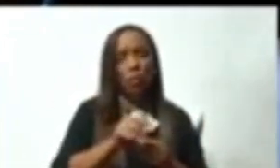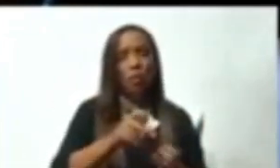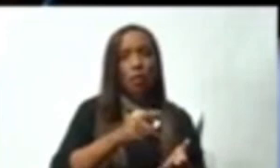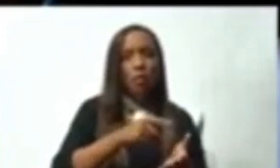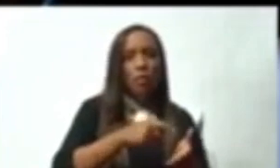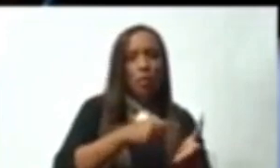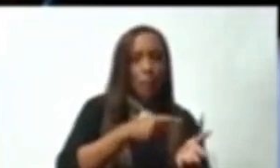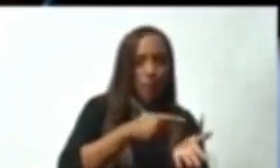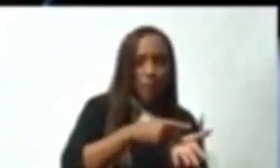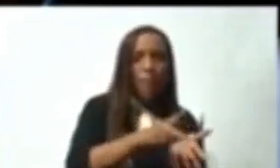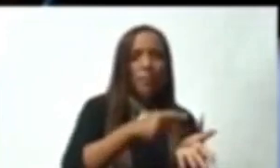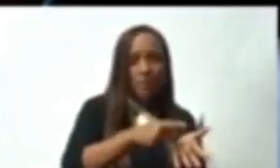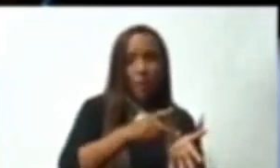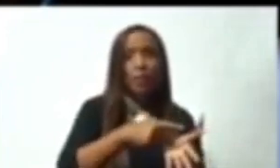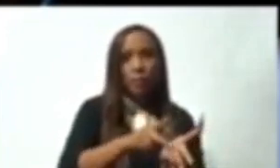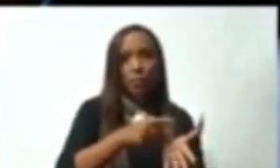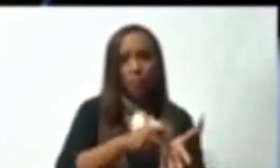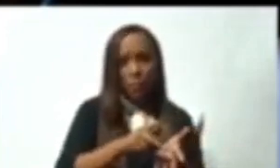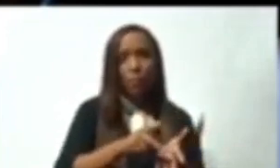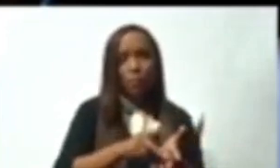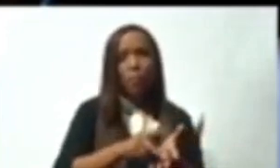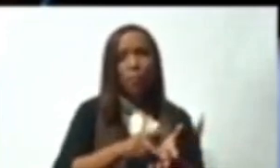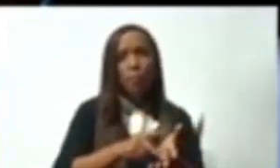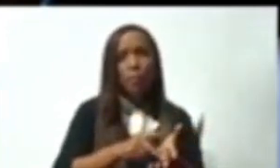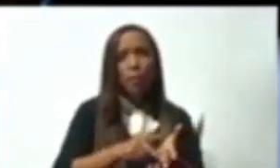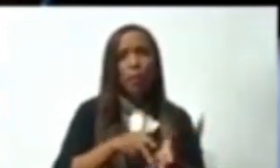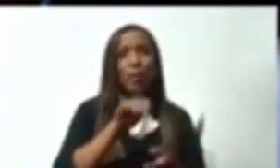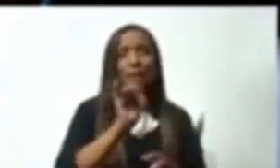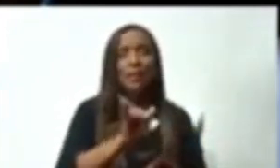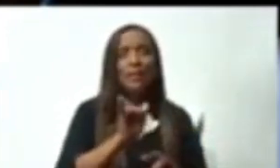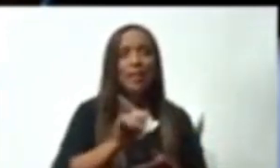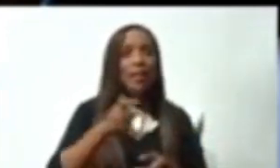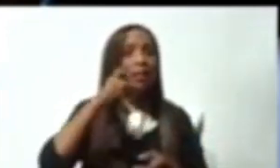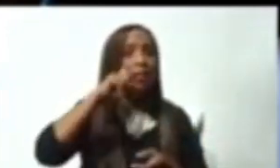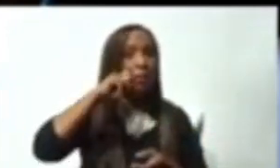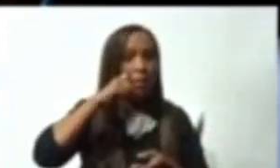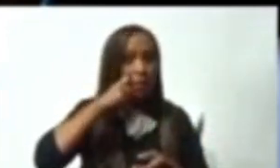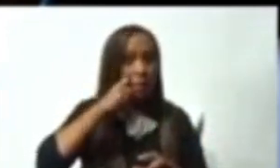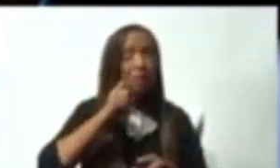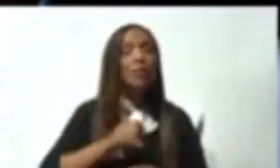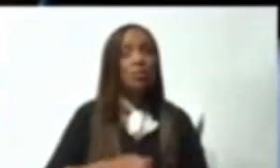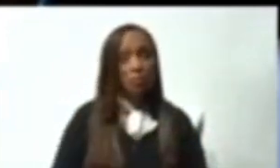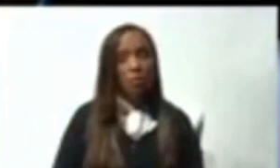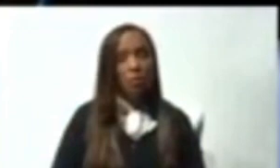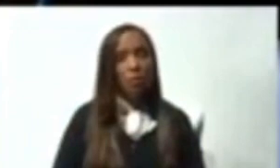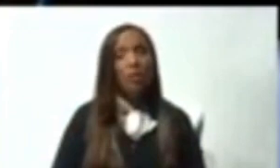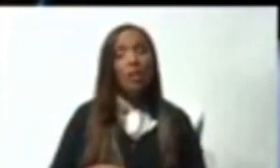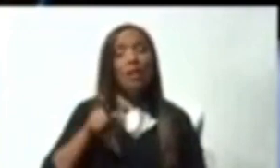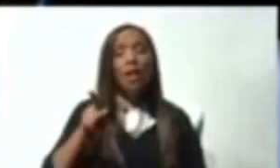instruya a los fines de que le dé cumplimiento a su palabra, así como también